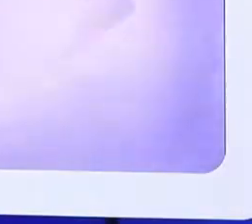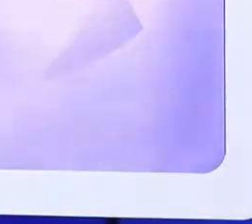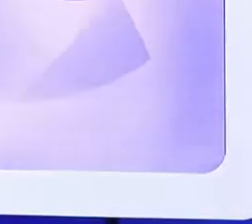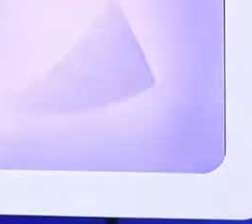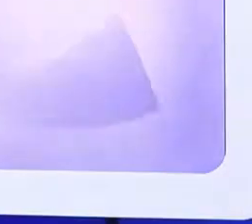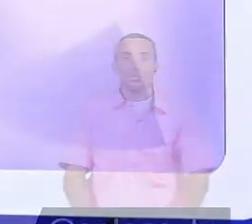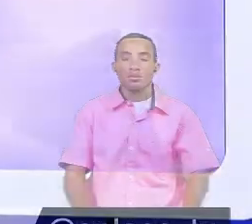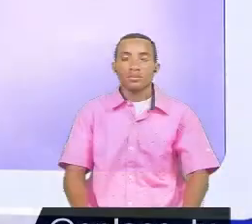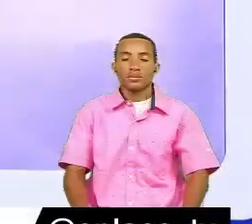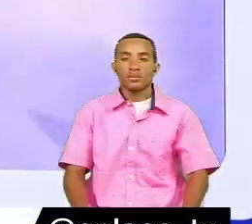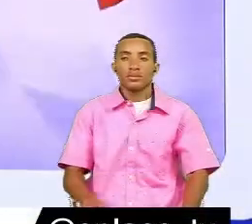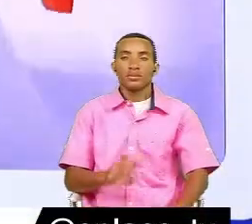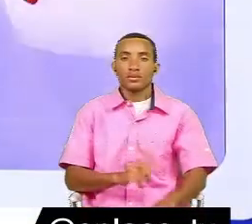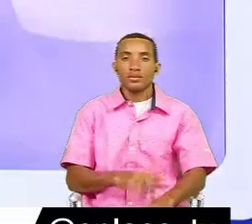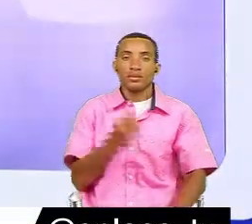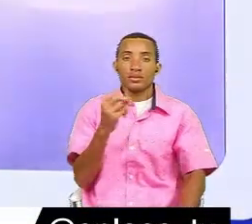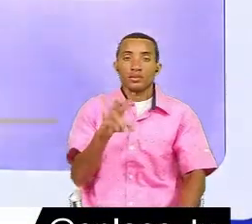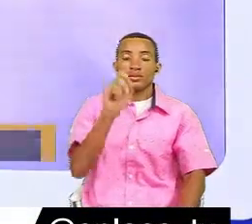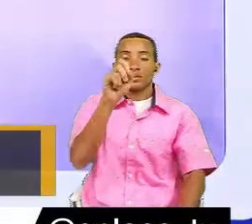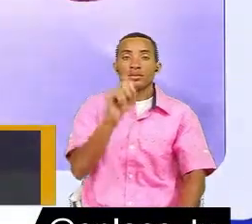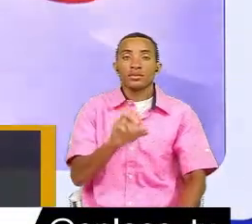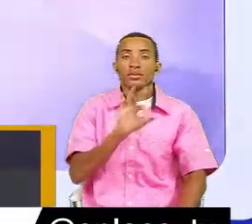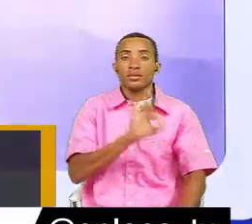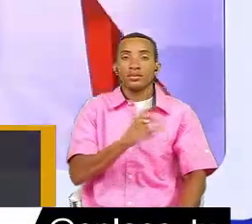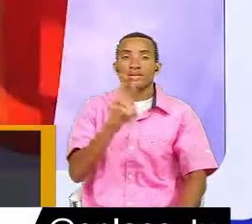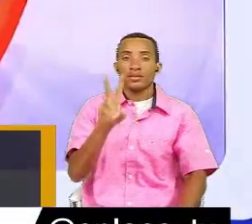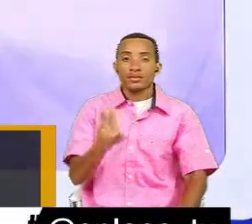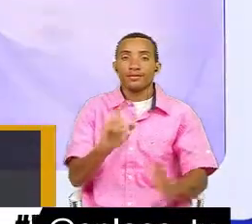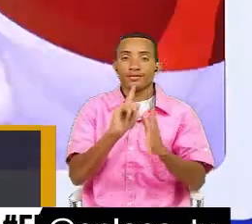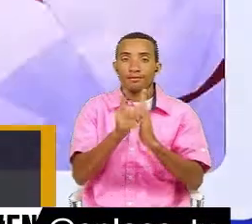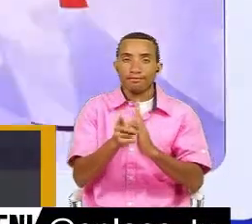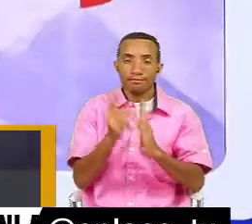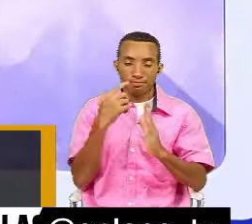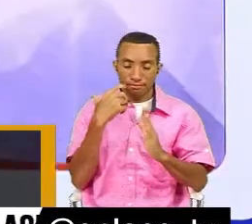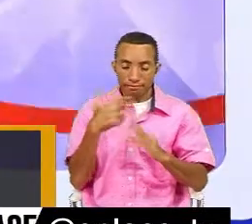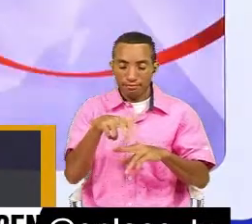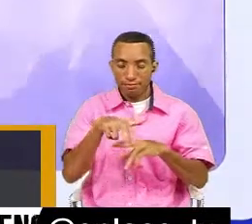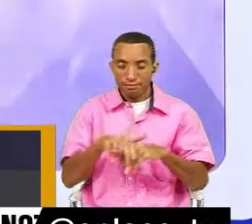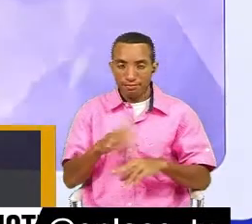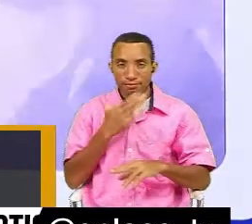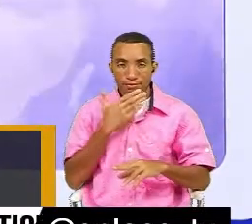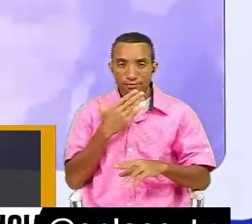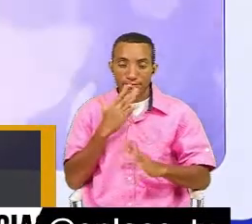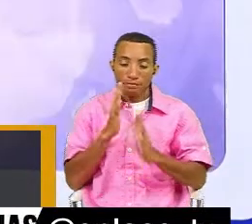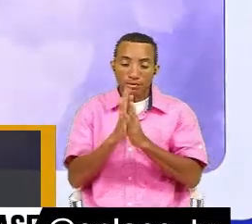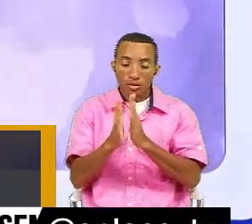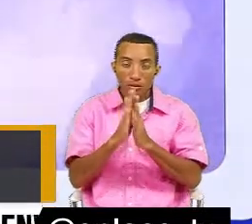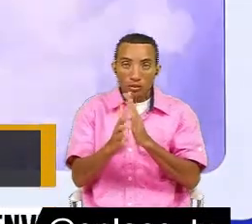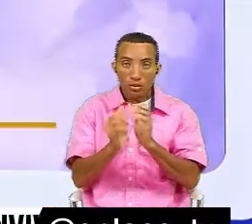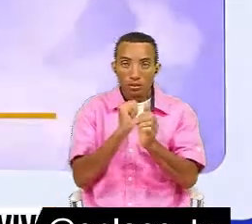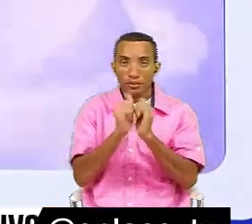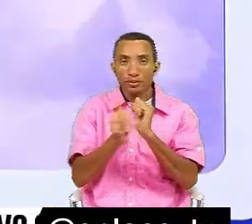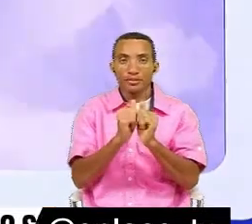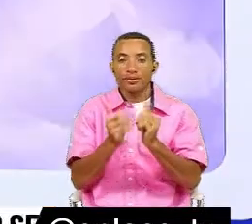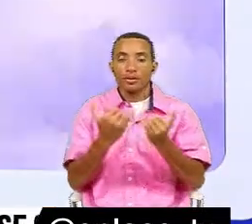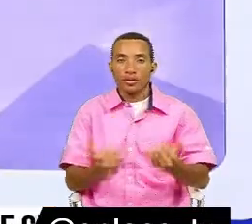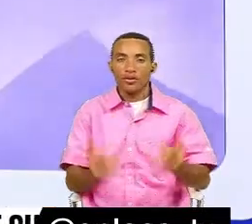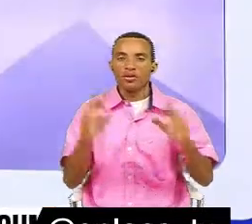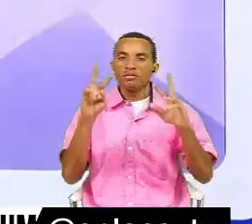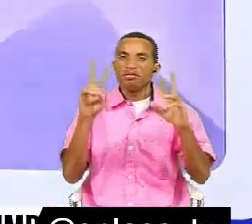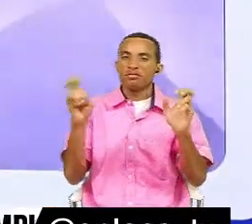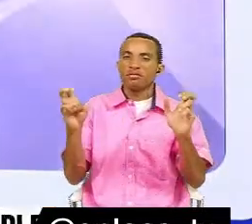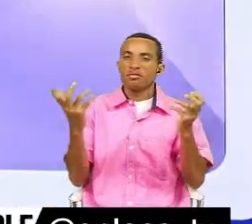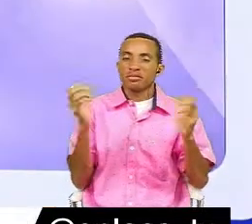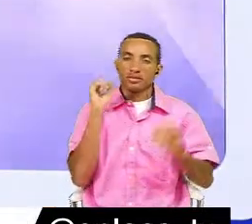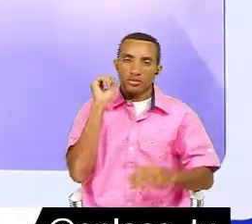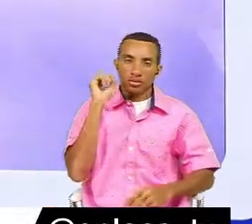Del día 37 minutos llega la información deportiva, Enlace Noticias. Pónganse cómodos, esta es la información. Hablemos del Club